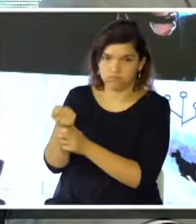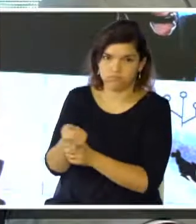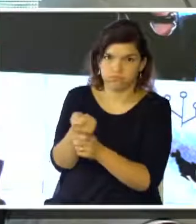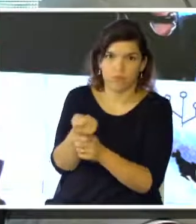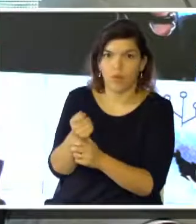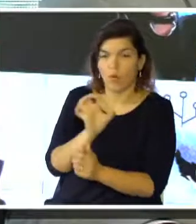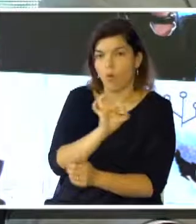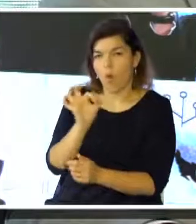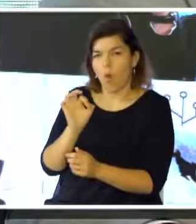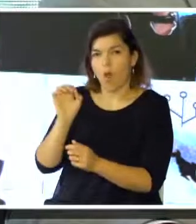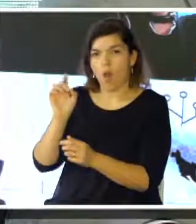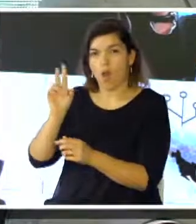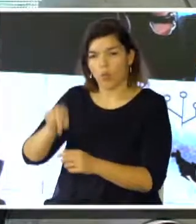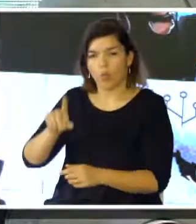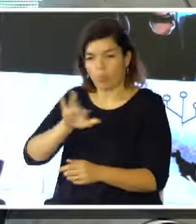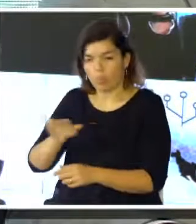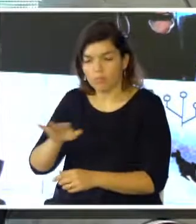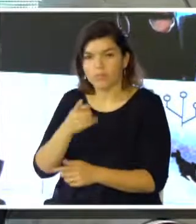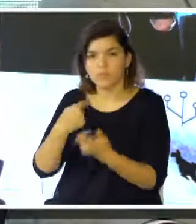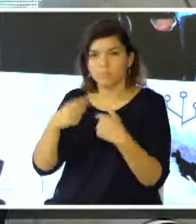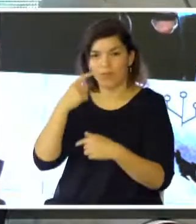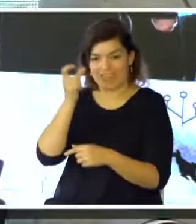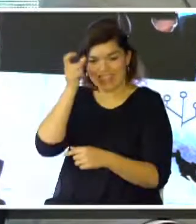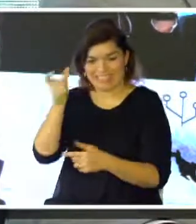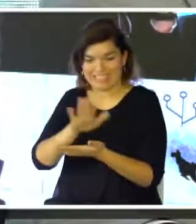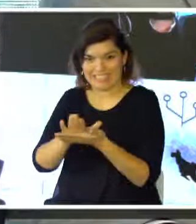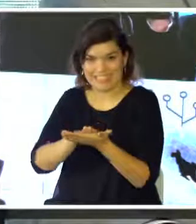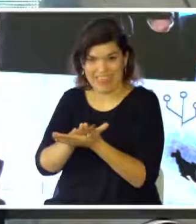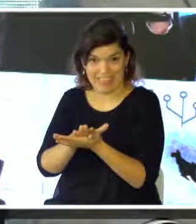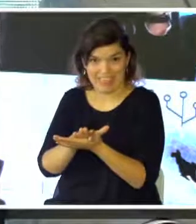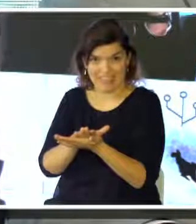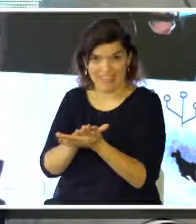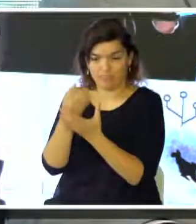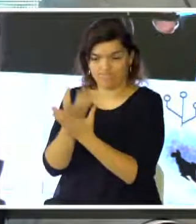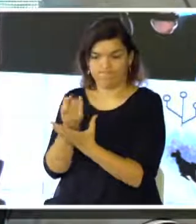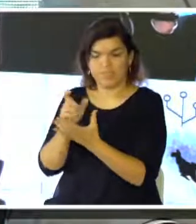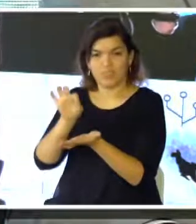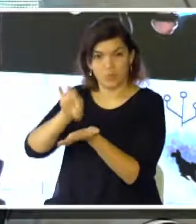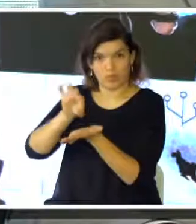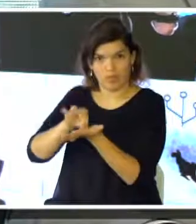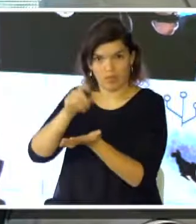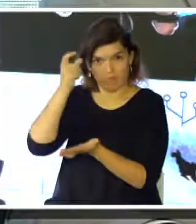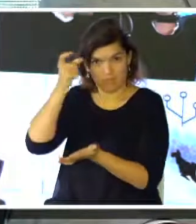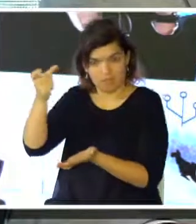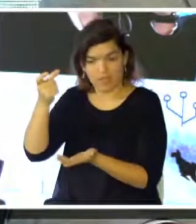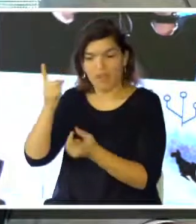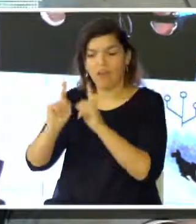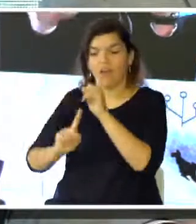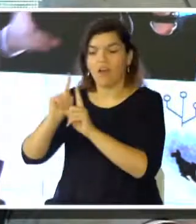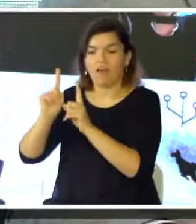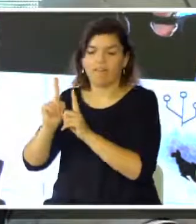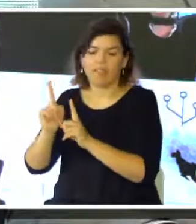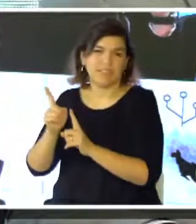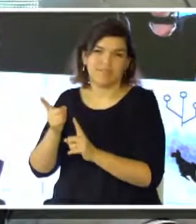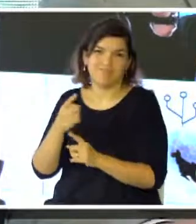o automático sin que tenga la inteligencia de los datos que nos aporta la gente ayuda inteligente es que muchas veces regamos